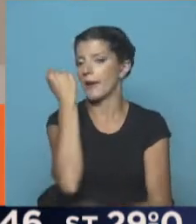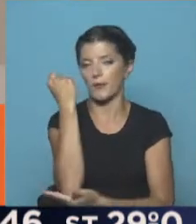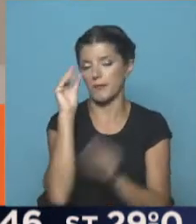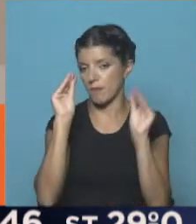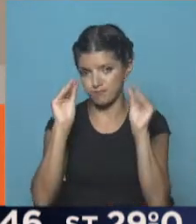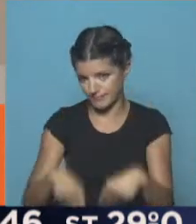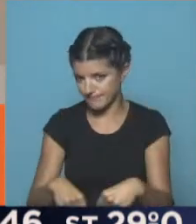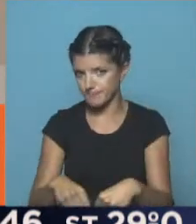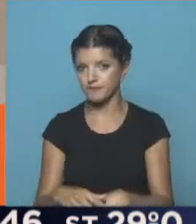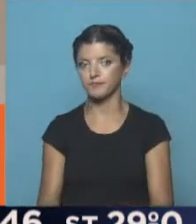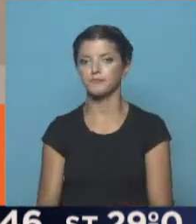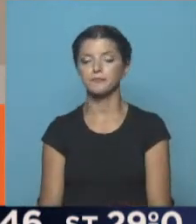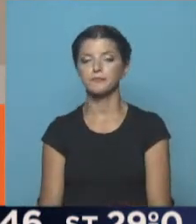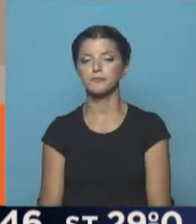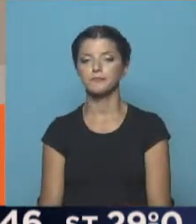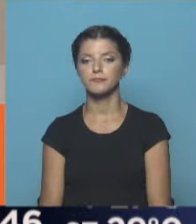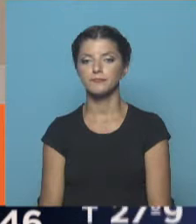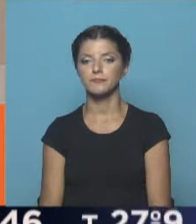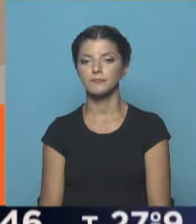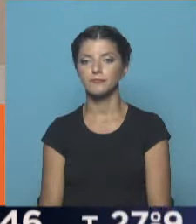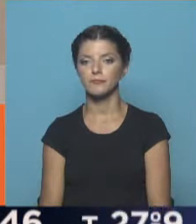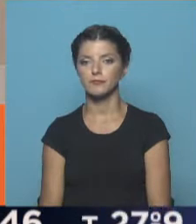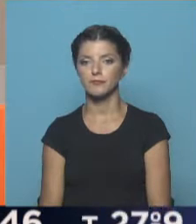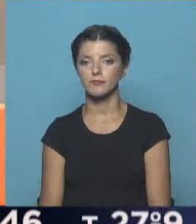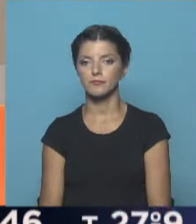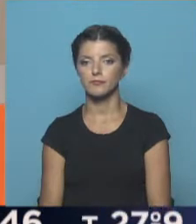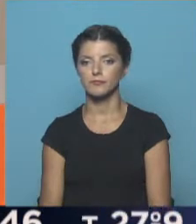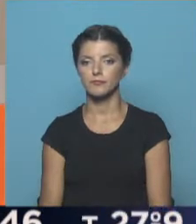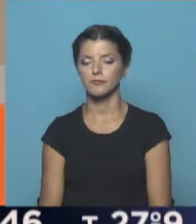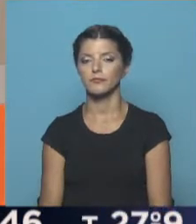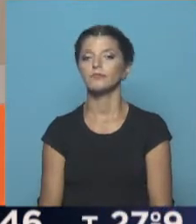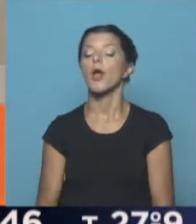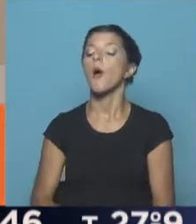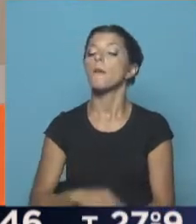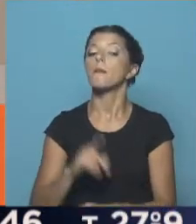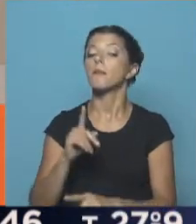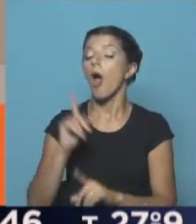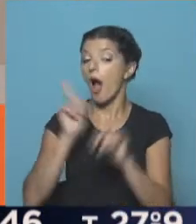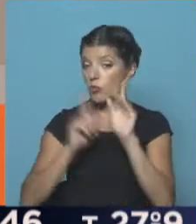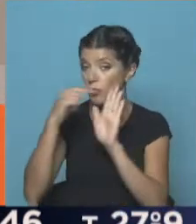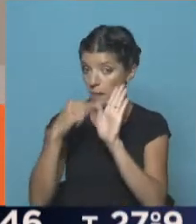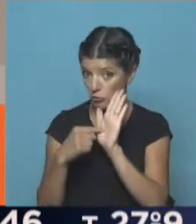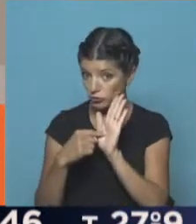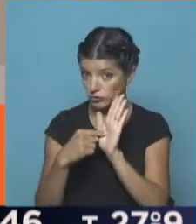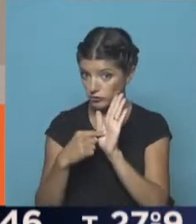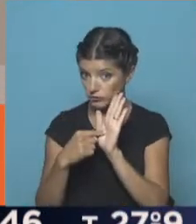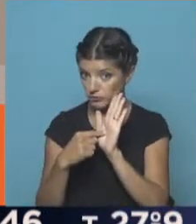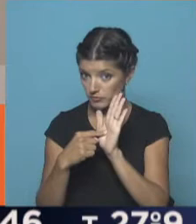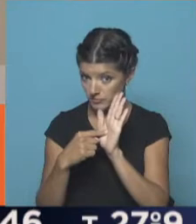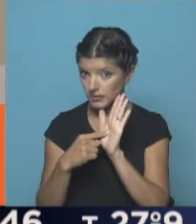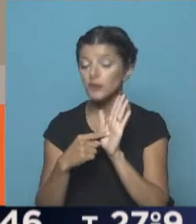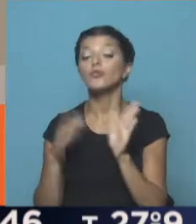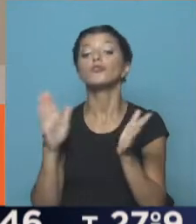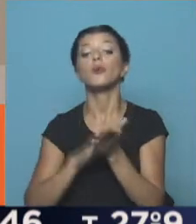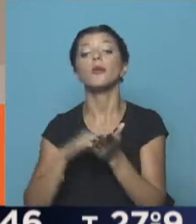directamente aparecen algunos algunos algunas referencias claras de las necesidades insatisfechas de grandes